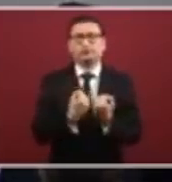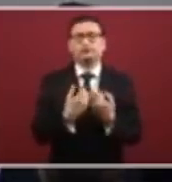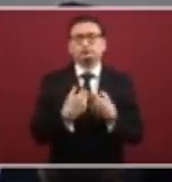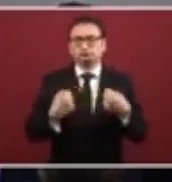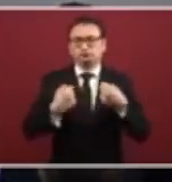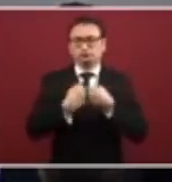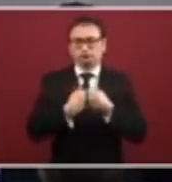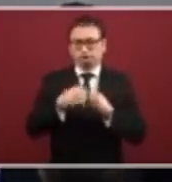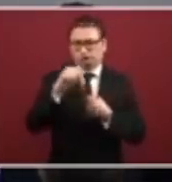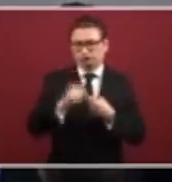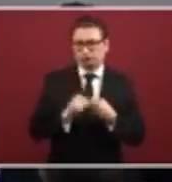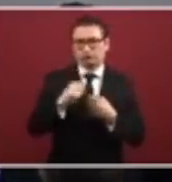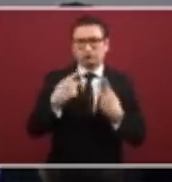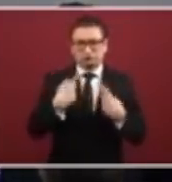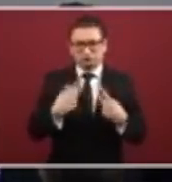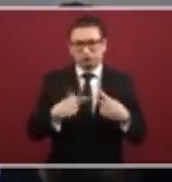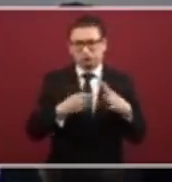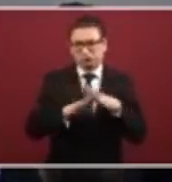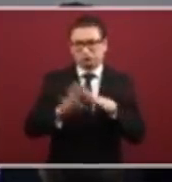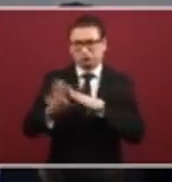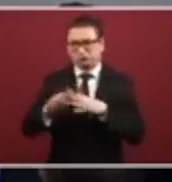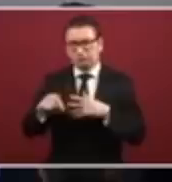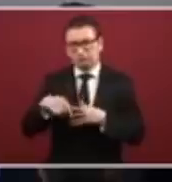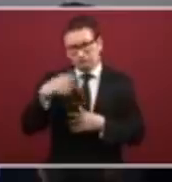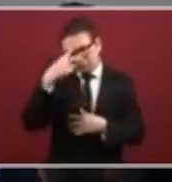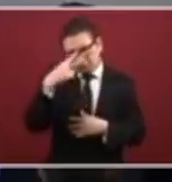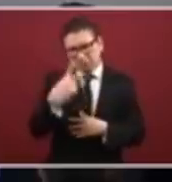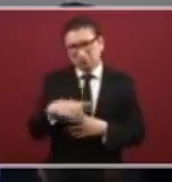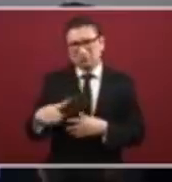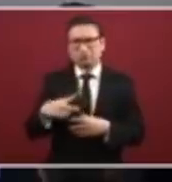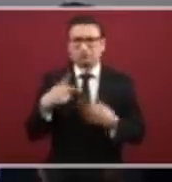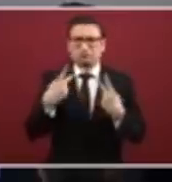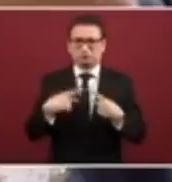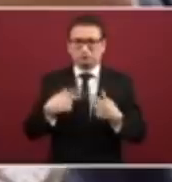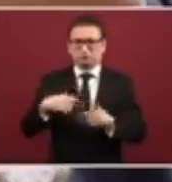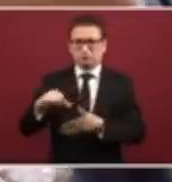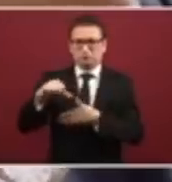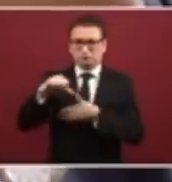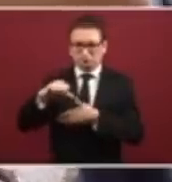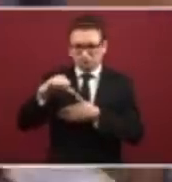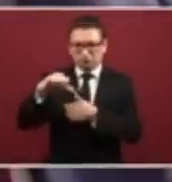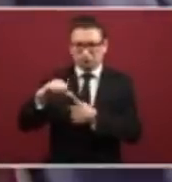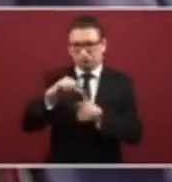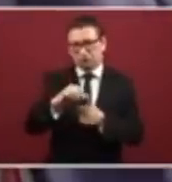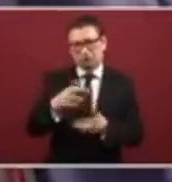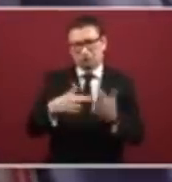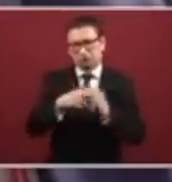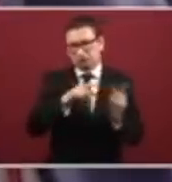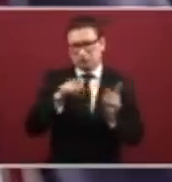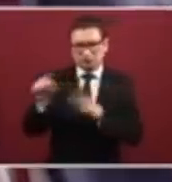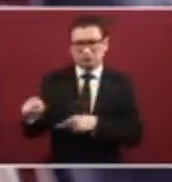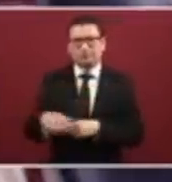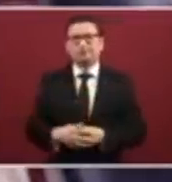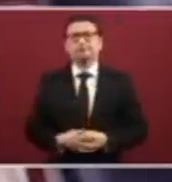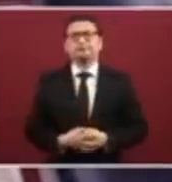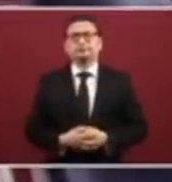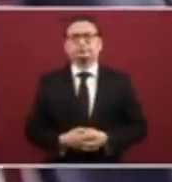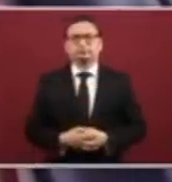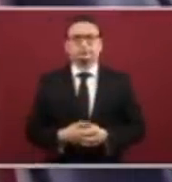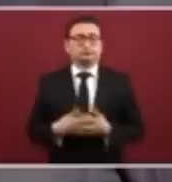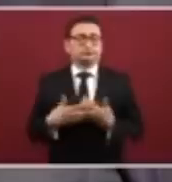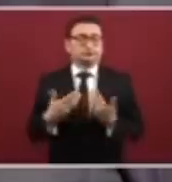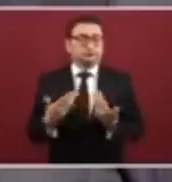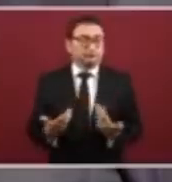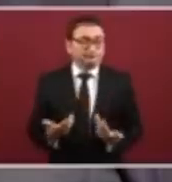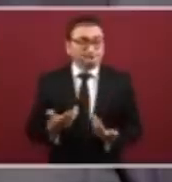de deportaciones del gobierno mexicano de ciudadanos centroamericanos hacia sus países. Esta, no sé si